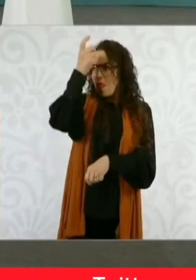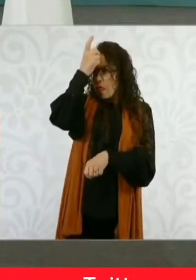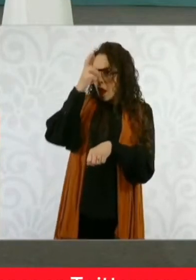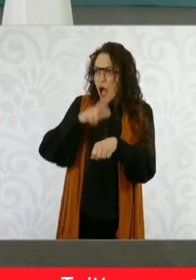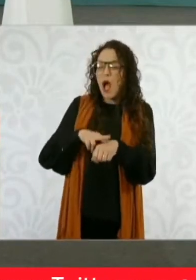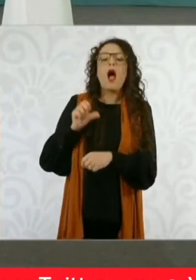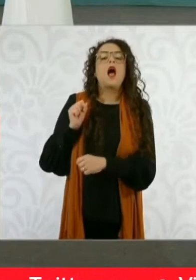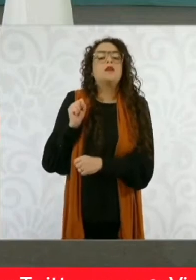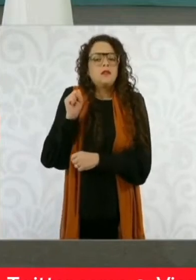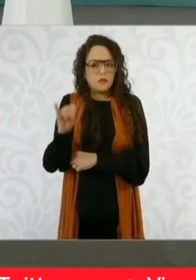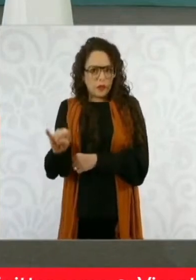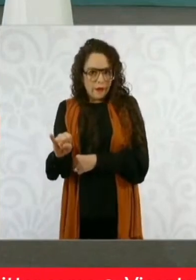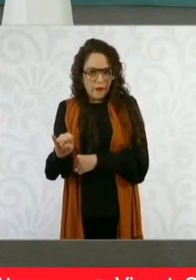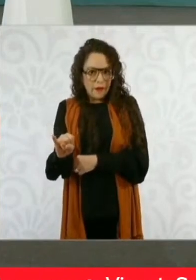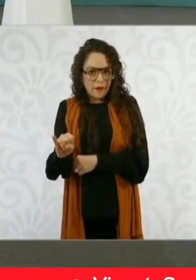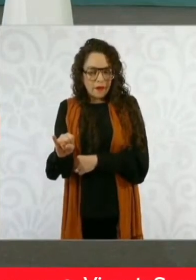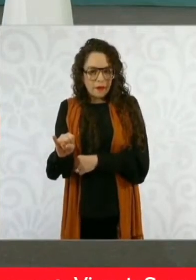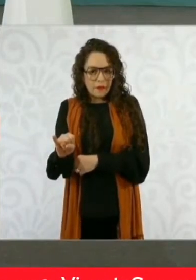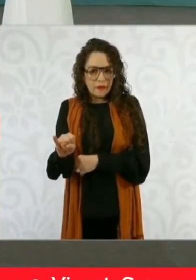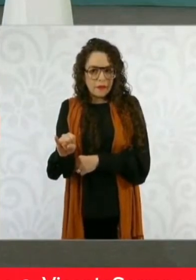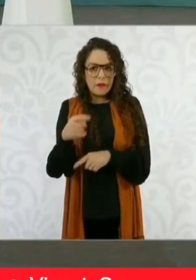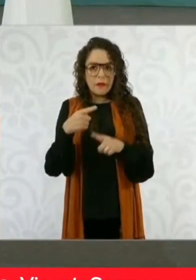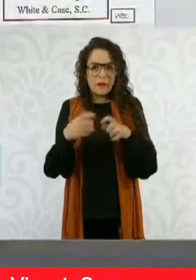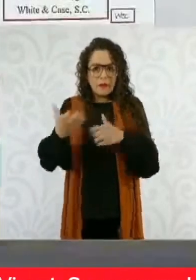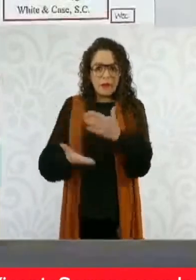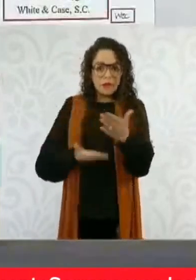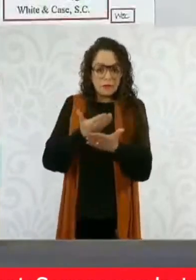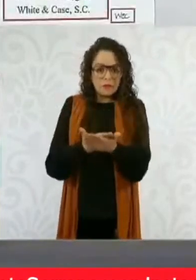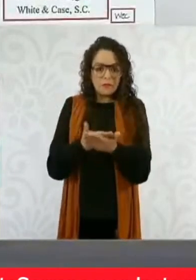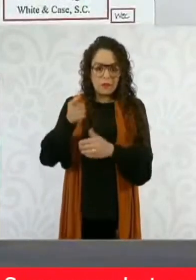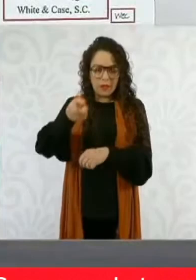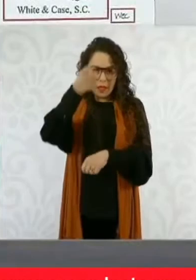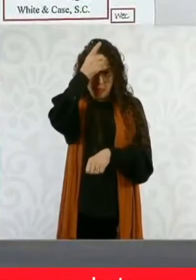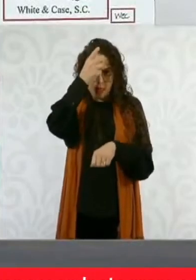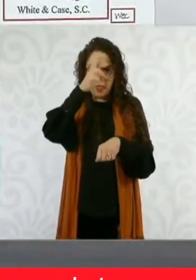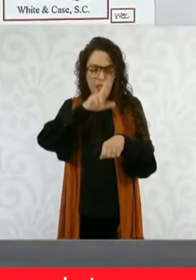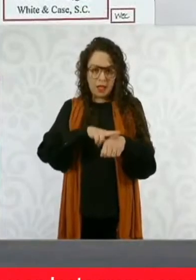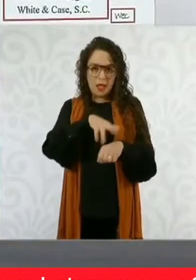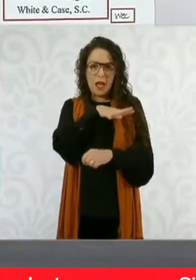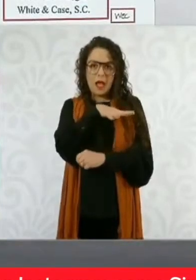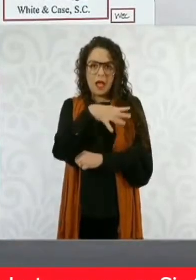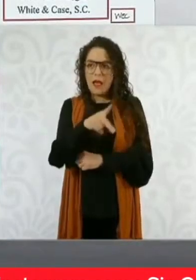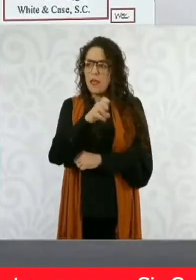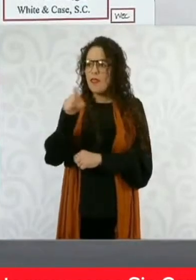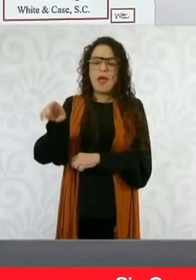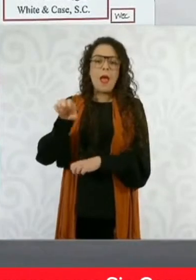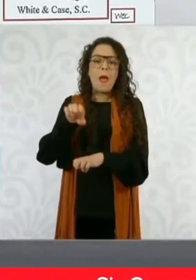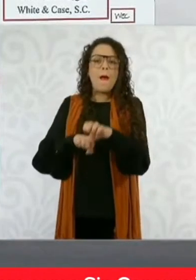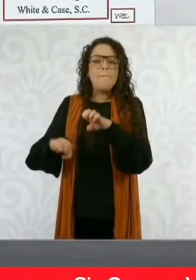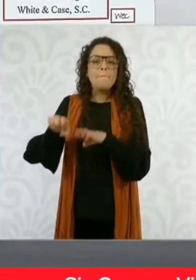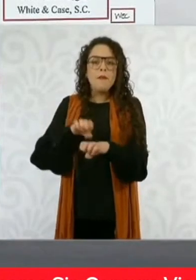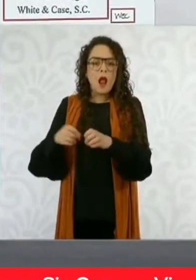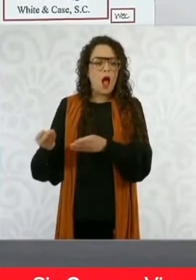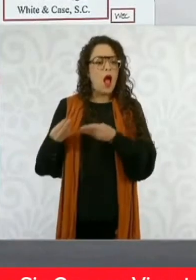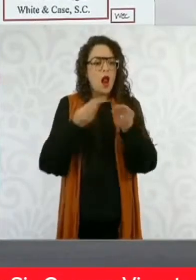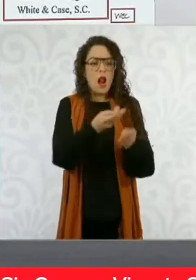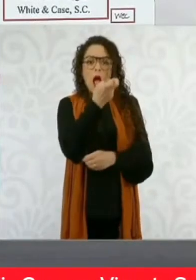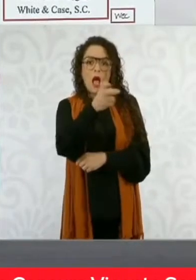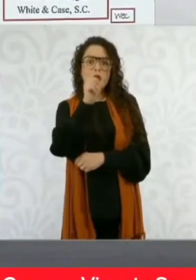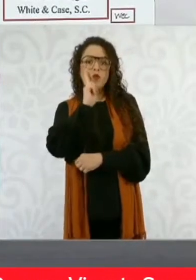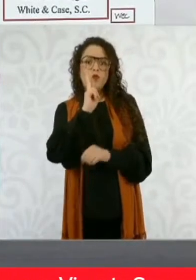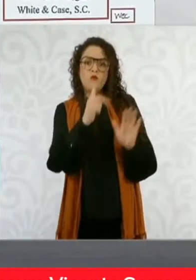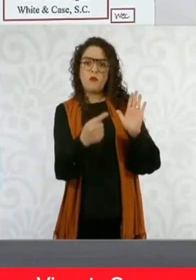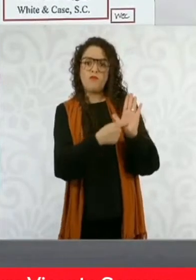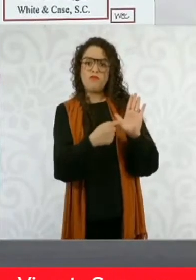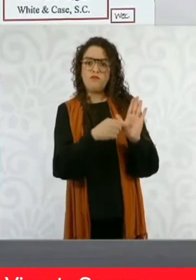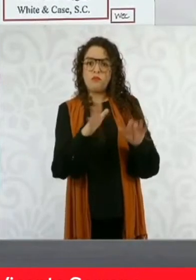Esto lo presentó la Dirección General de los Empresarial como prueba, como justificación para el pago